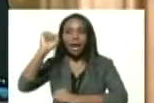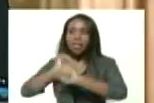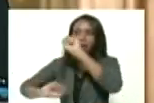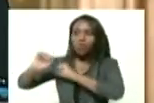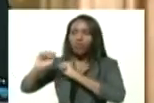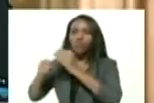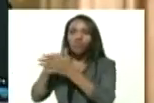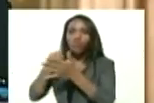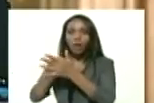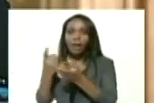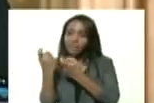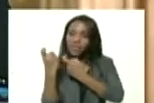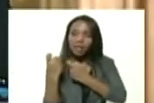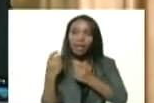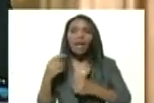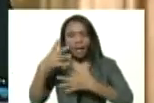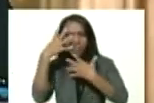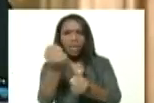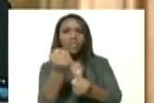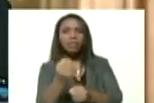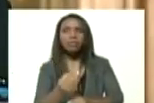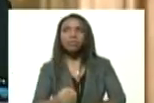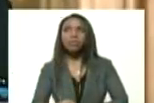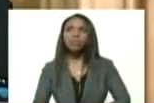falta entendido